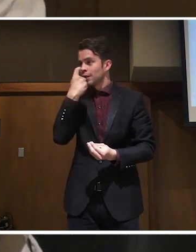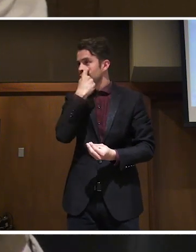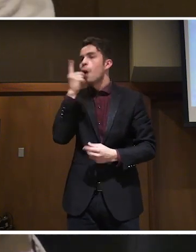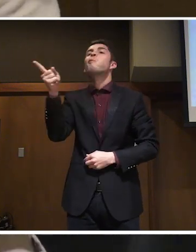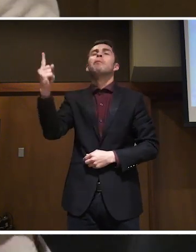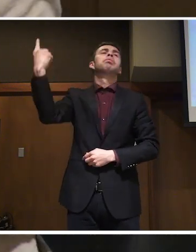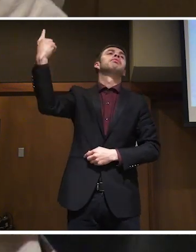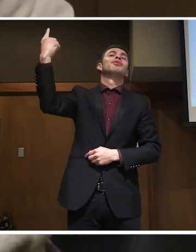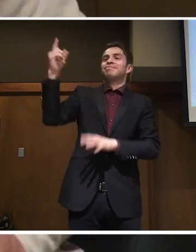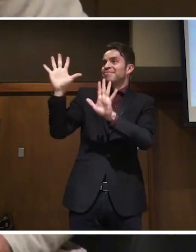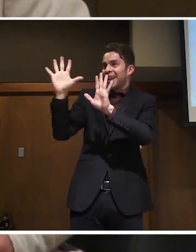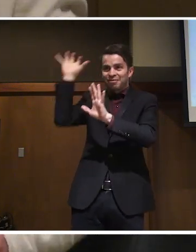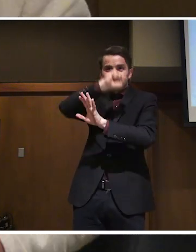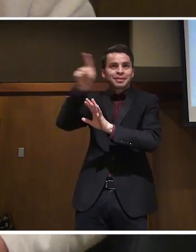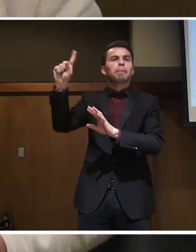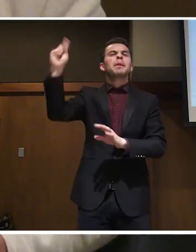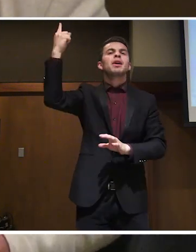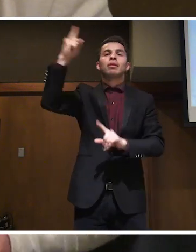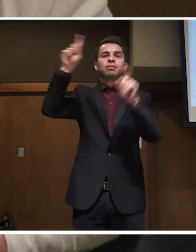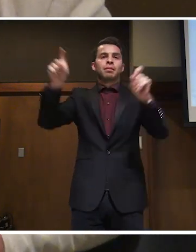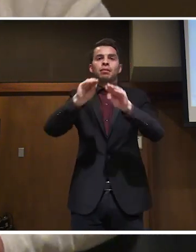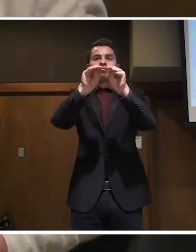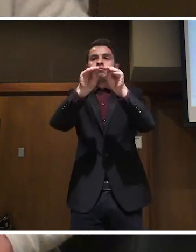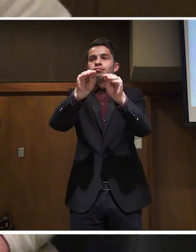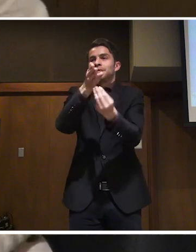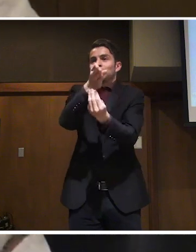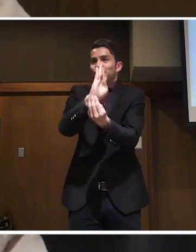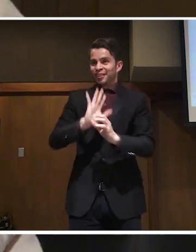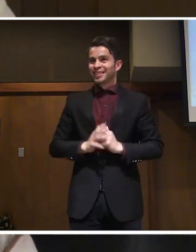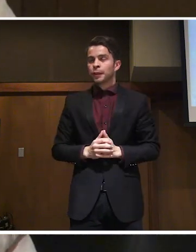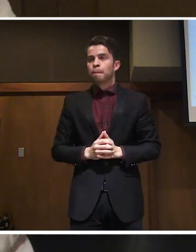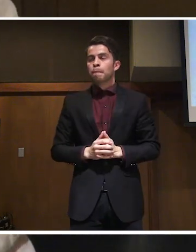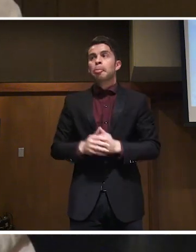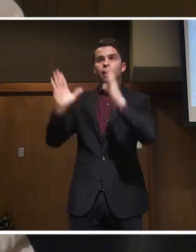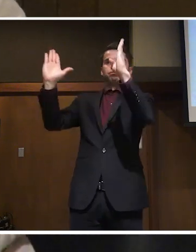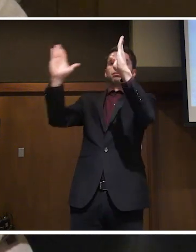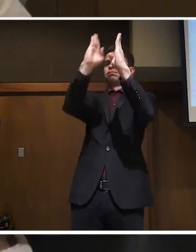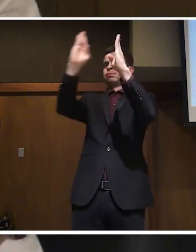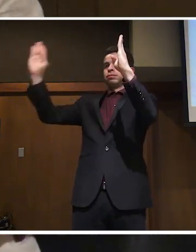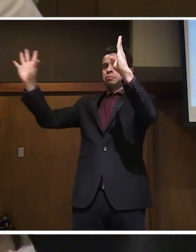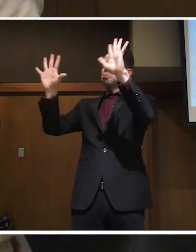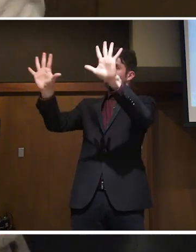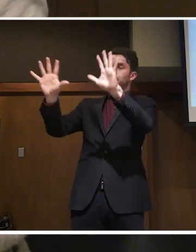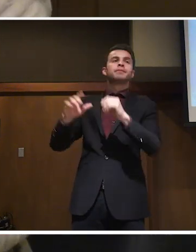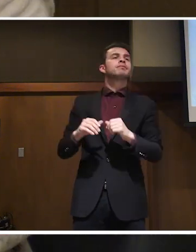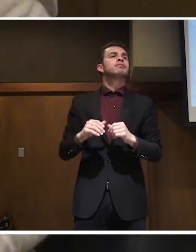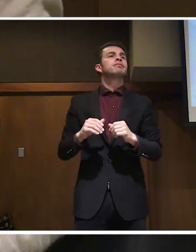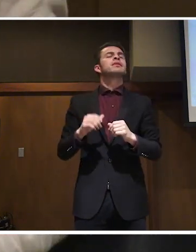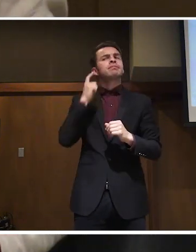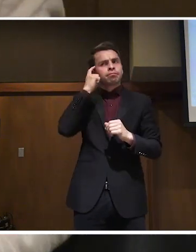religiosa, yo no sé, habría que ver allí. Y hay mucho también de religioso, o mucho más